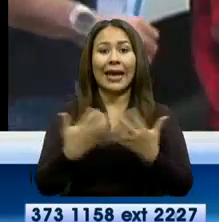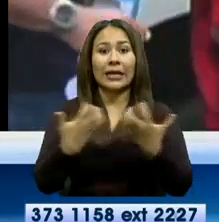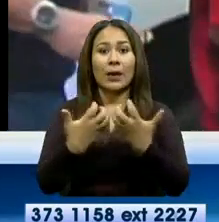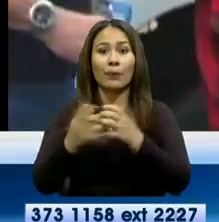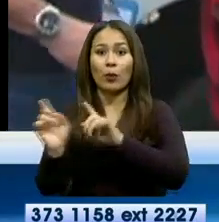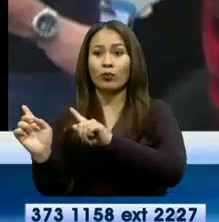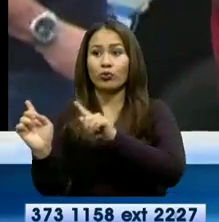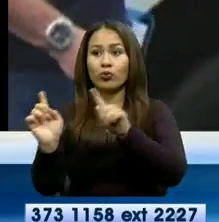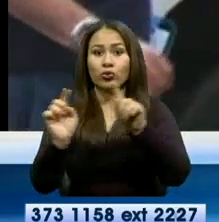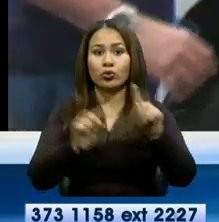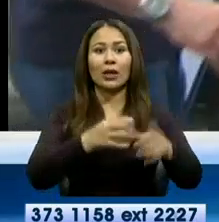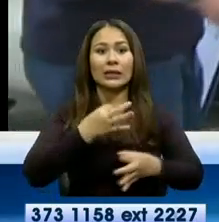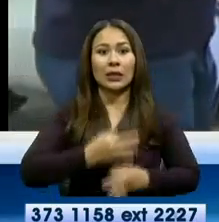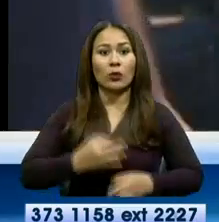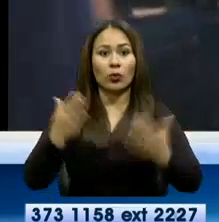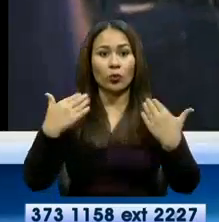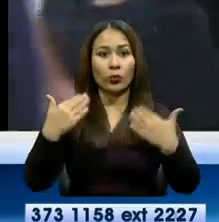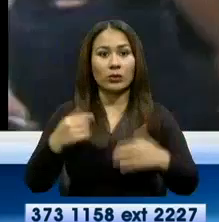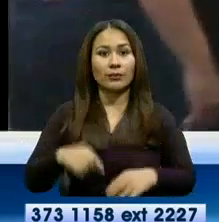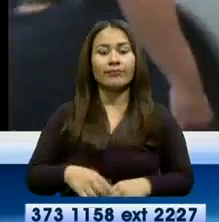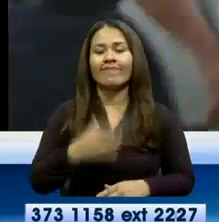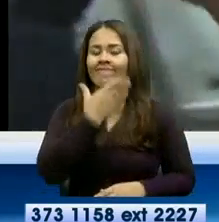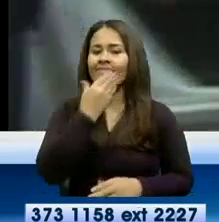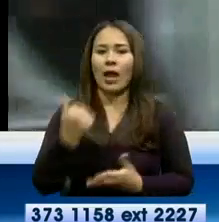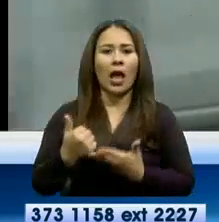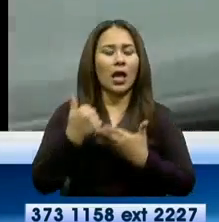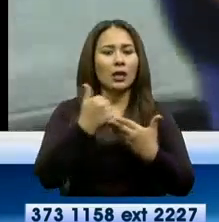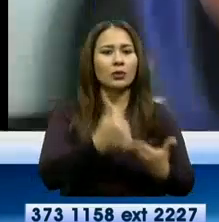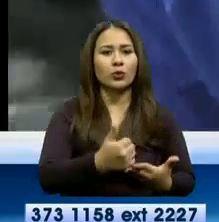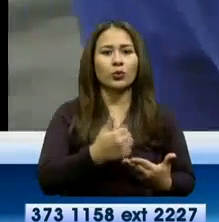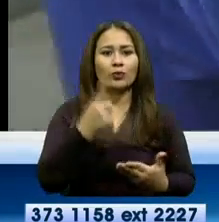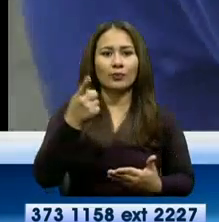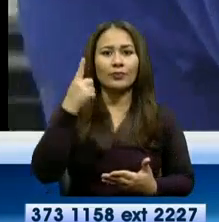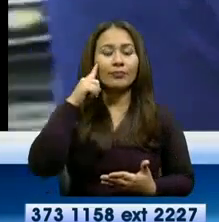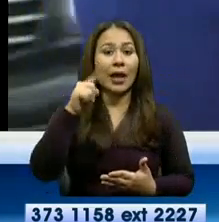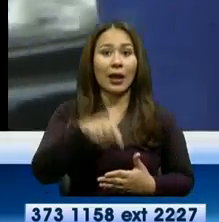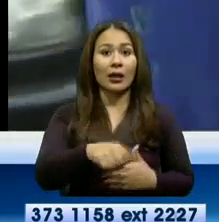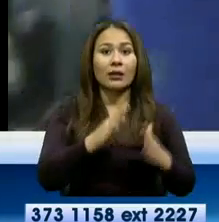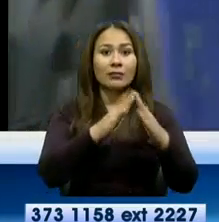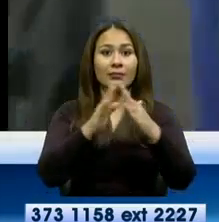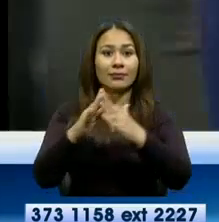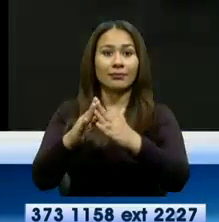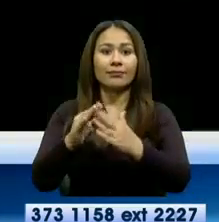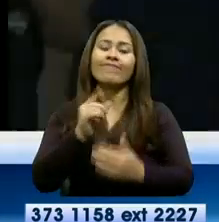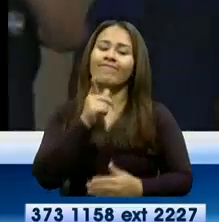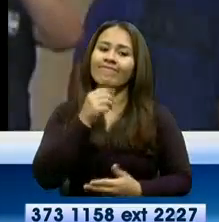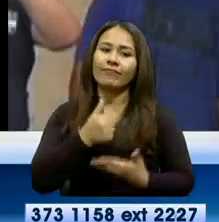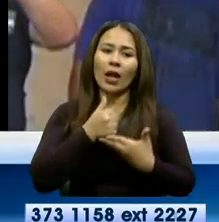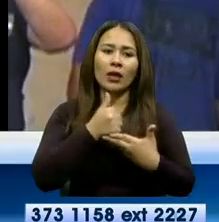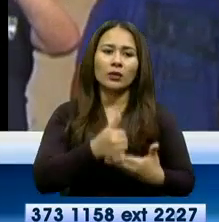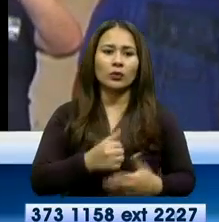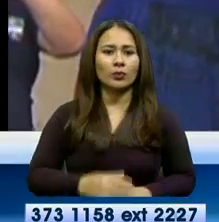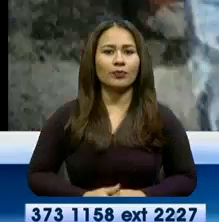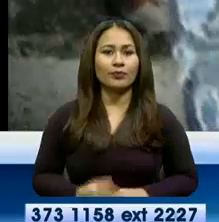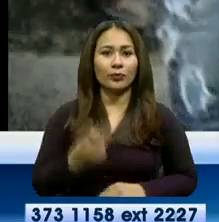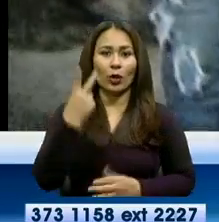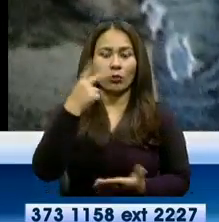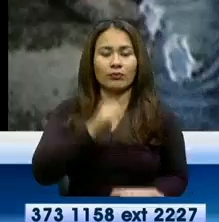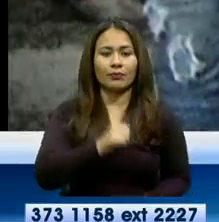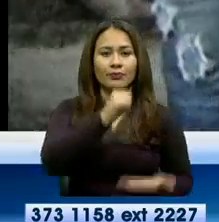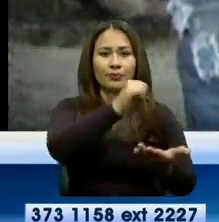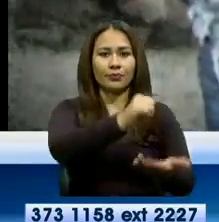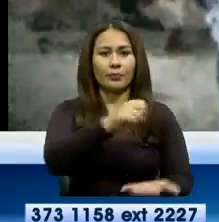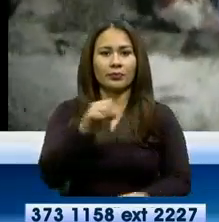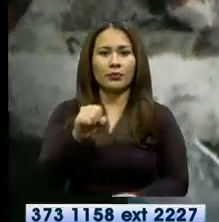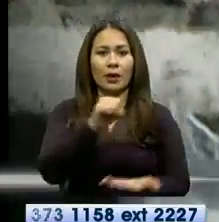para la seguridad ciudadana de guayaquil acudió al sitio del siniestro para entregar ayuda humanitaria le estamos entregando dos kits de